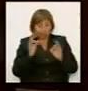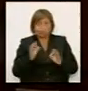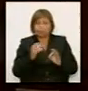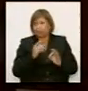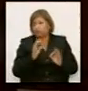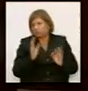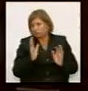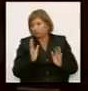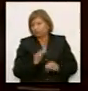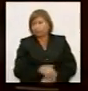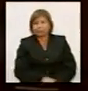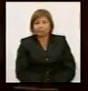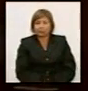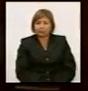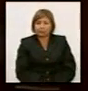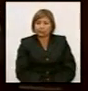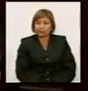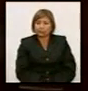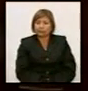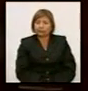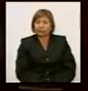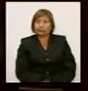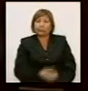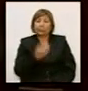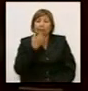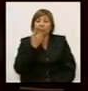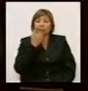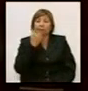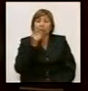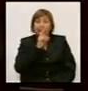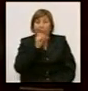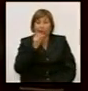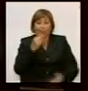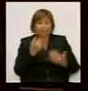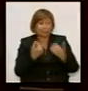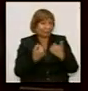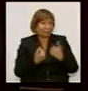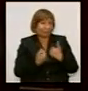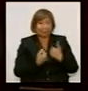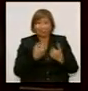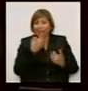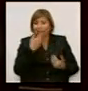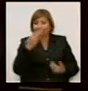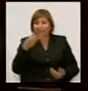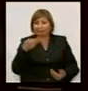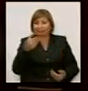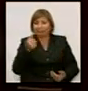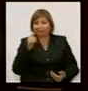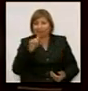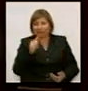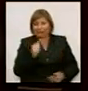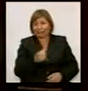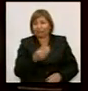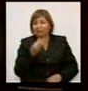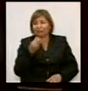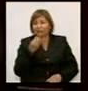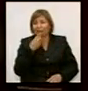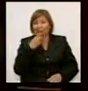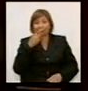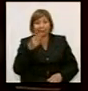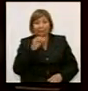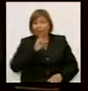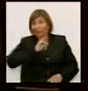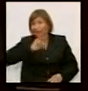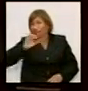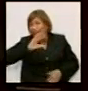No lo creo, no es una maldad. Aquí el que no quiere que llegue es a Aya, porque en la izquierda